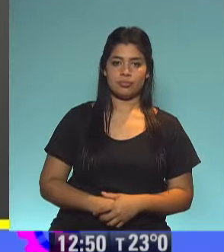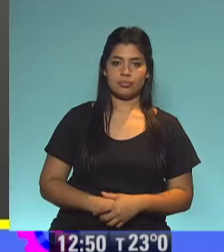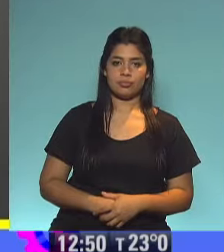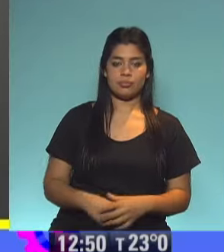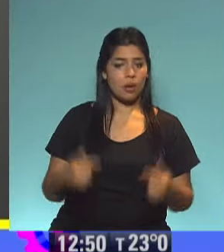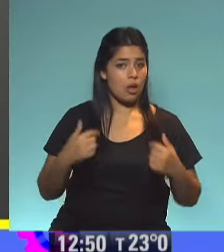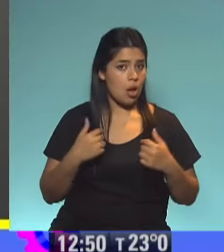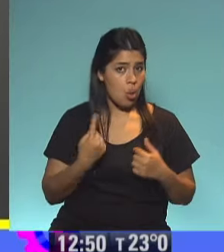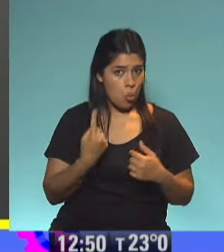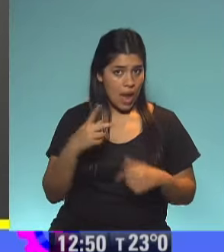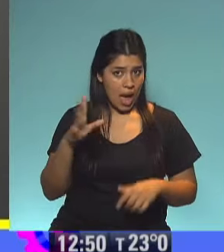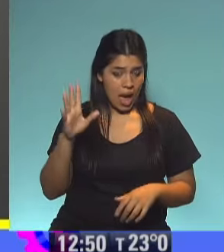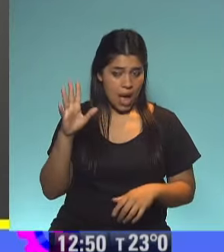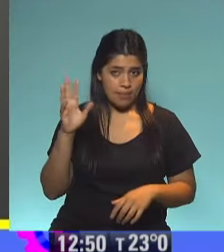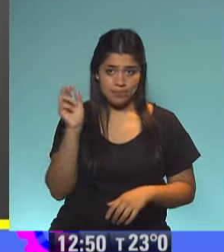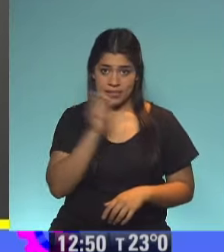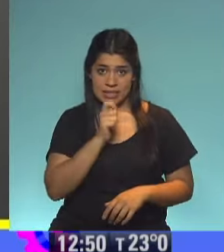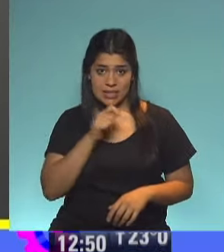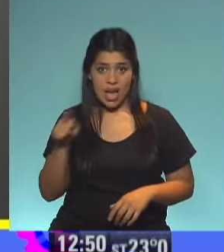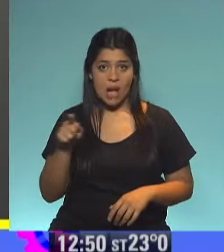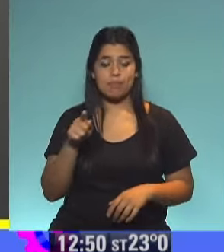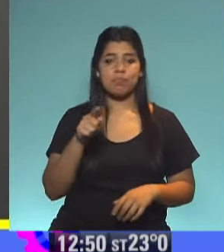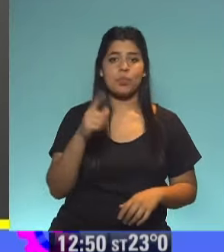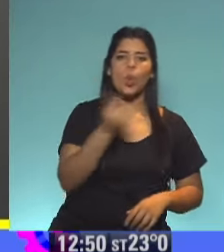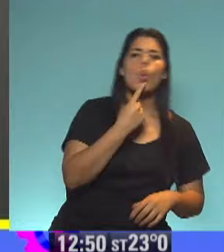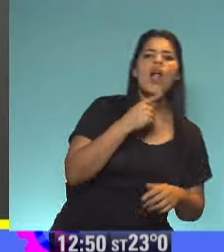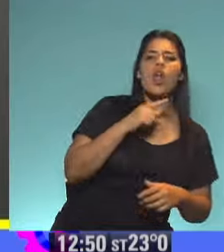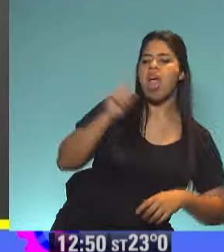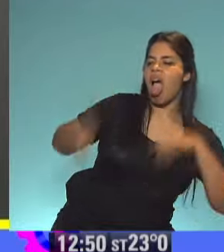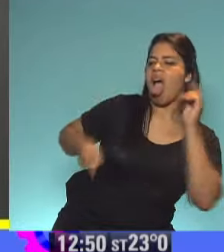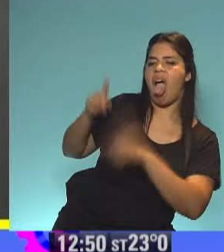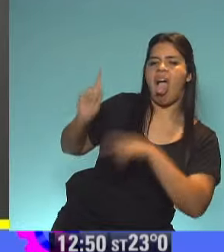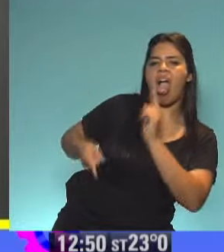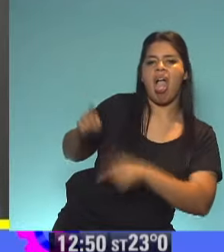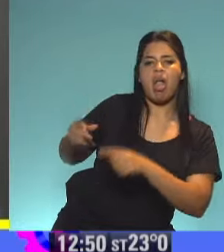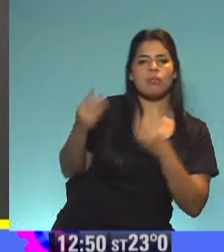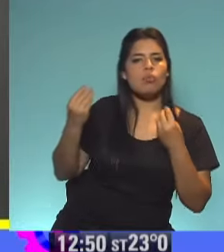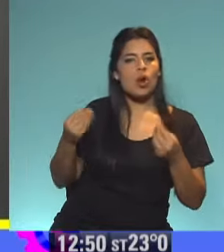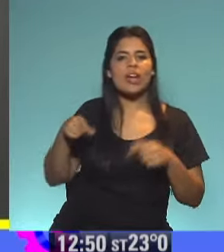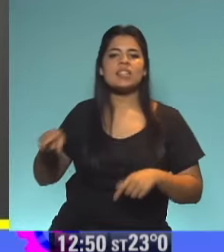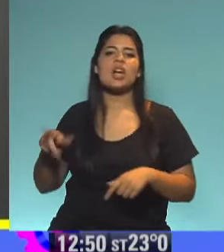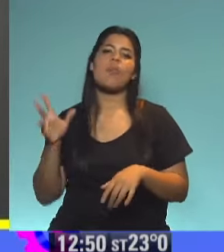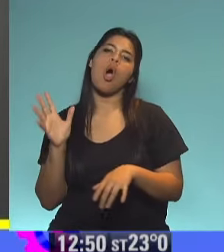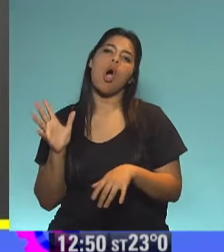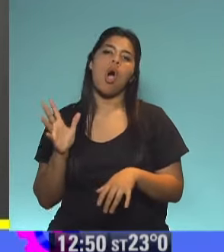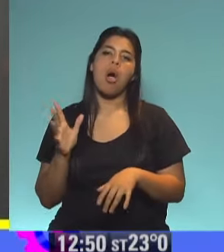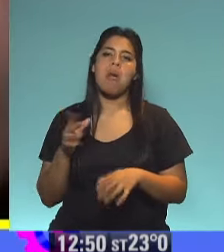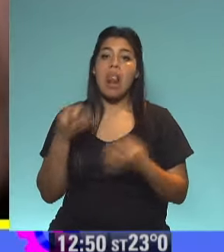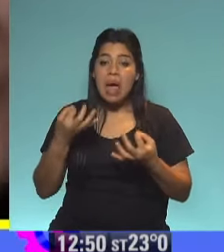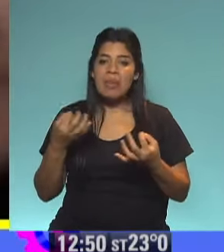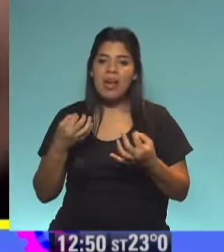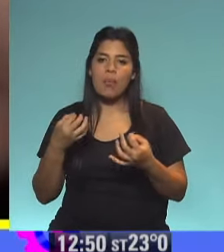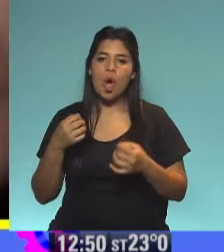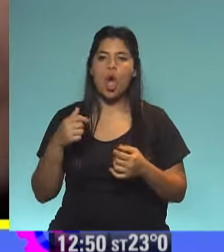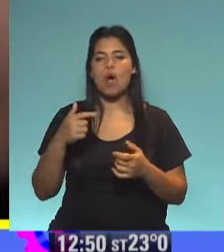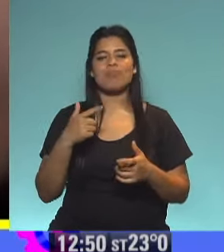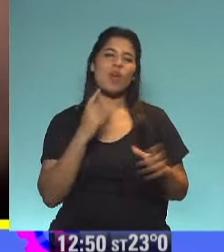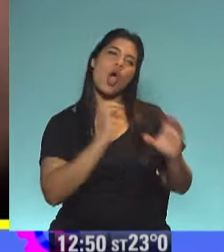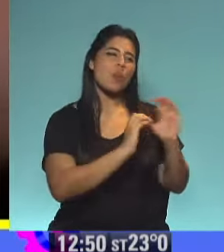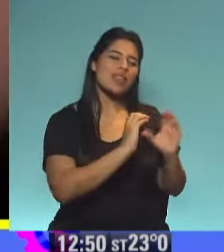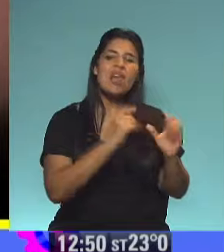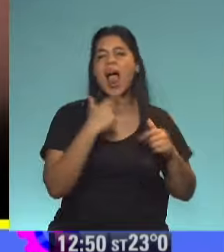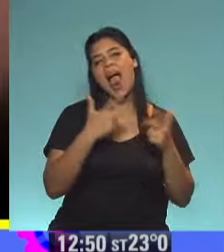Había una chica que los chicos la molestaban porque no era, digamos, muy amigable y socialista. Y